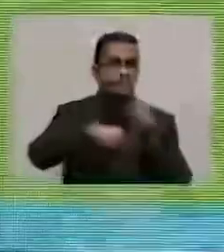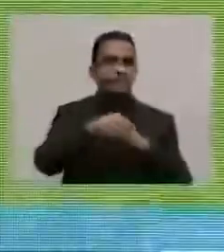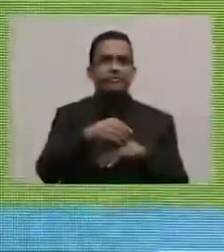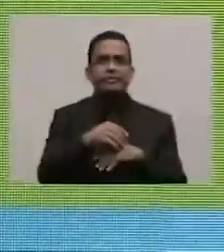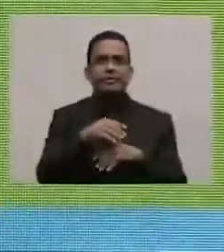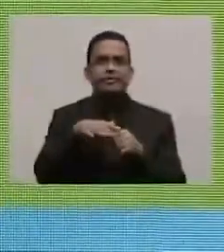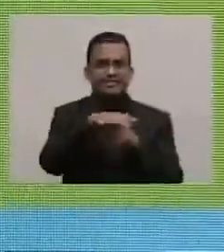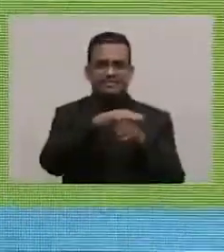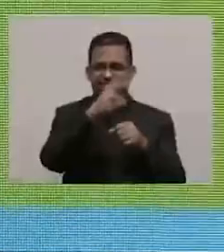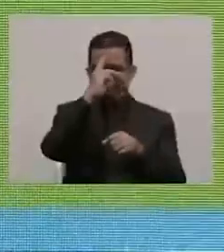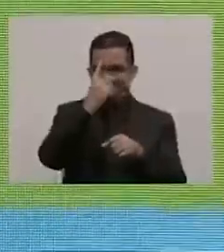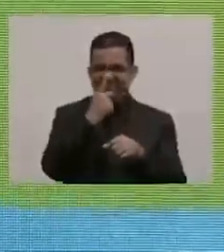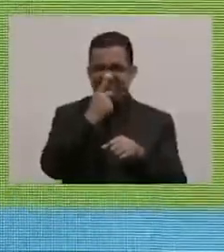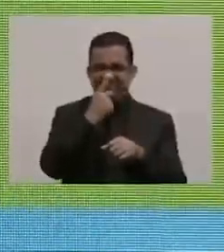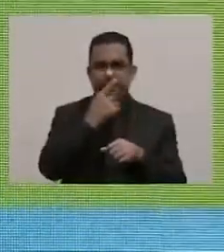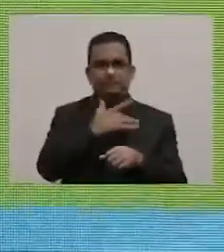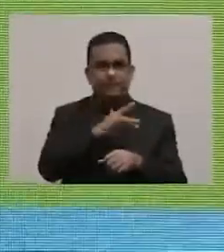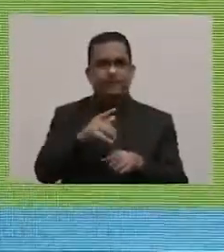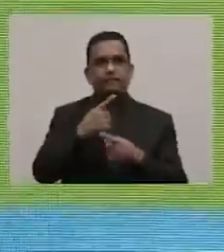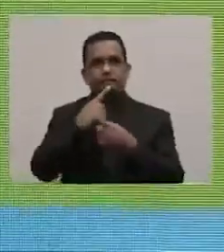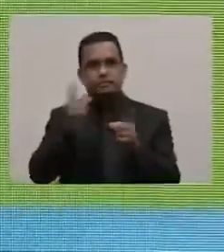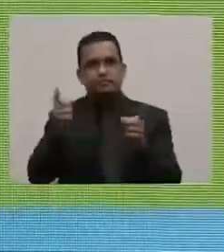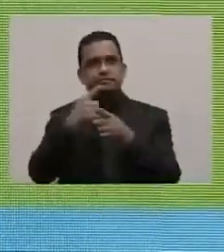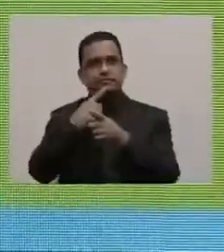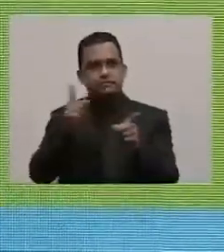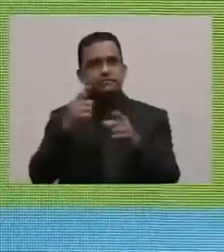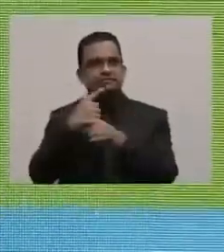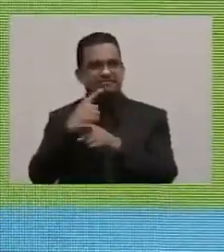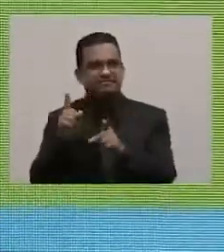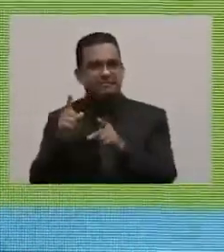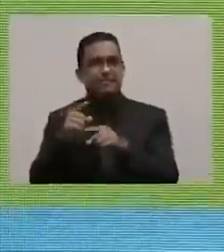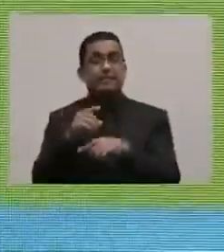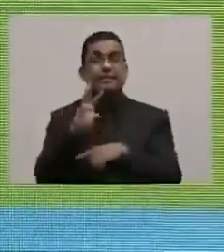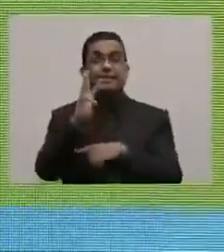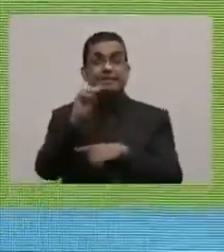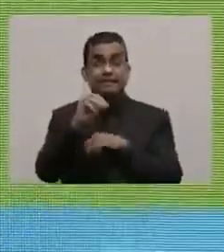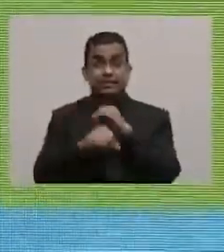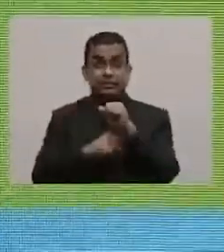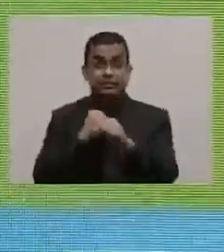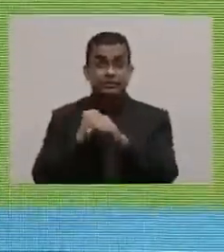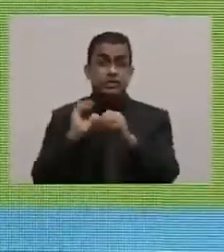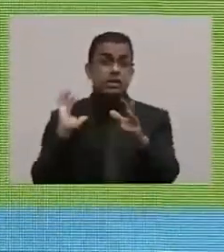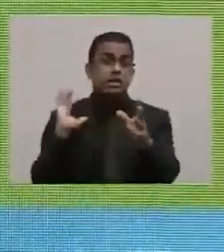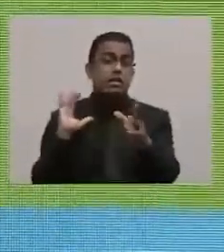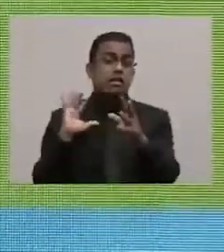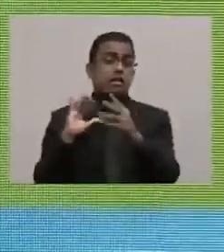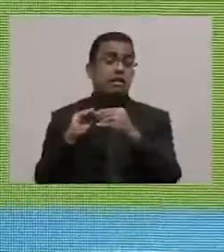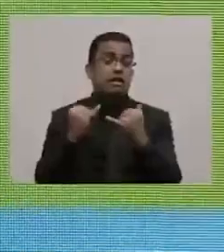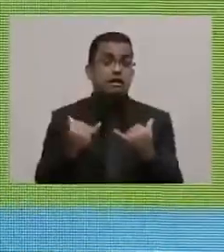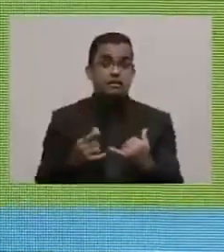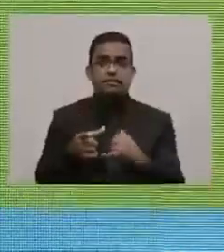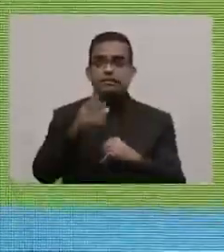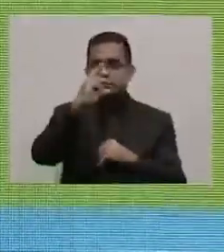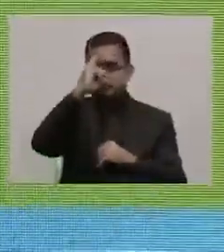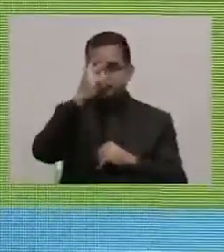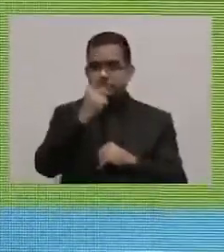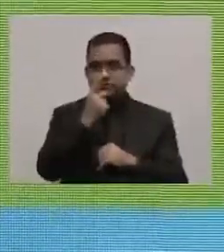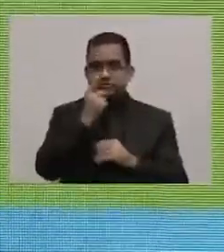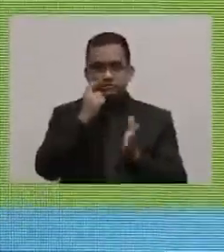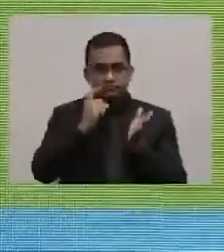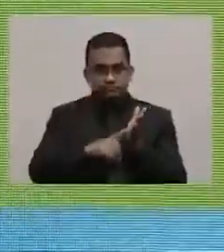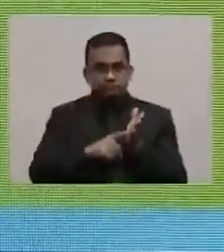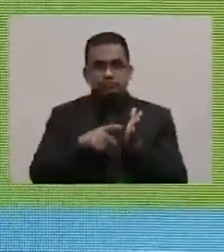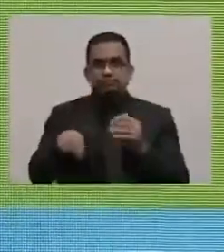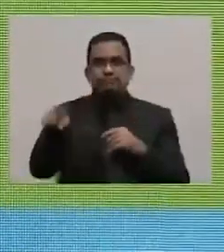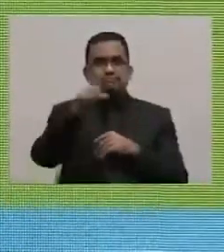navales. En estos 60 años, la prensa dominicana ha sido uno de los pilares de la consolidación de las libertades